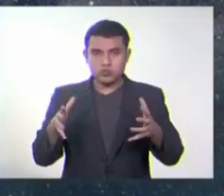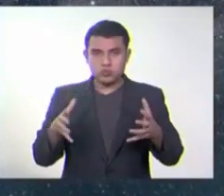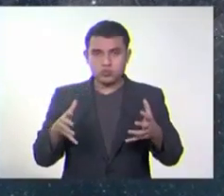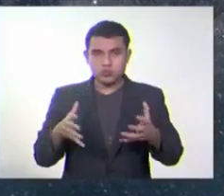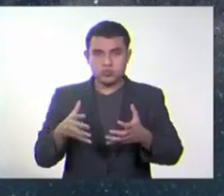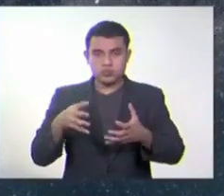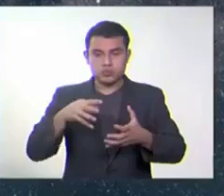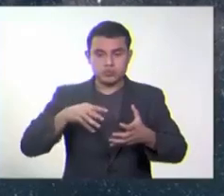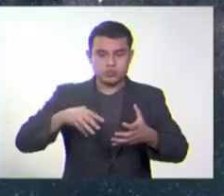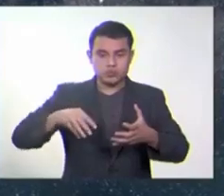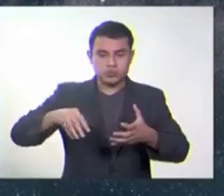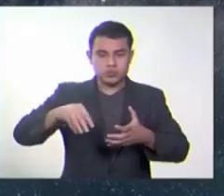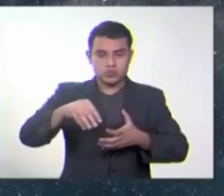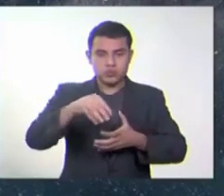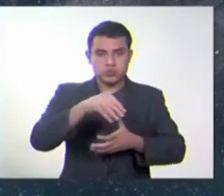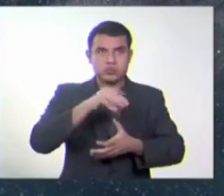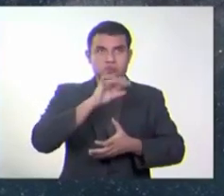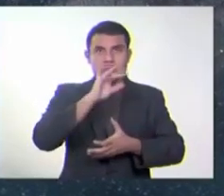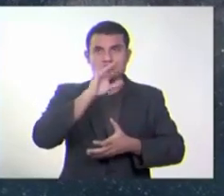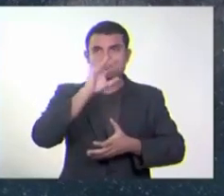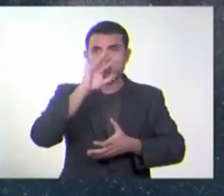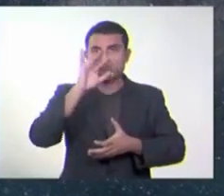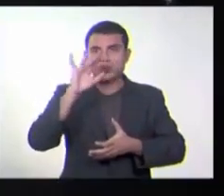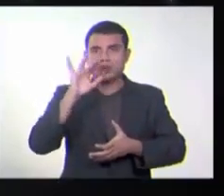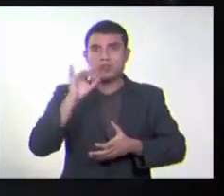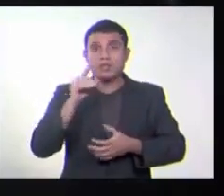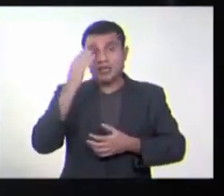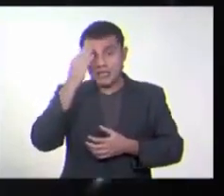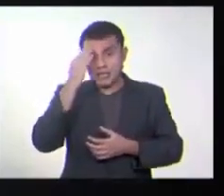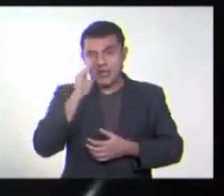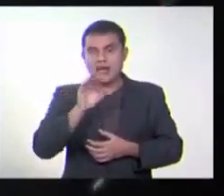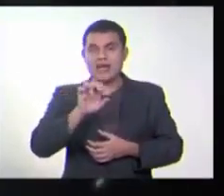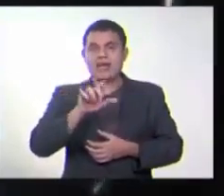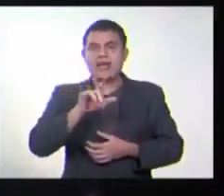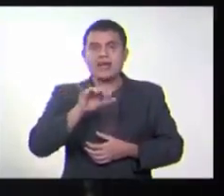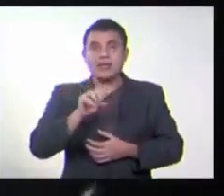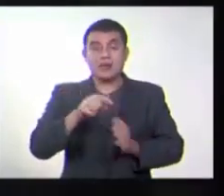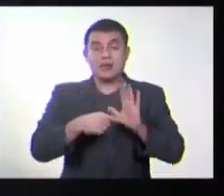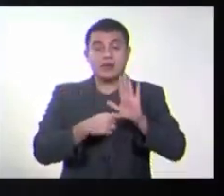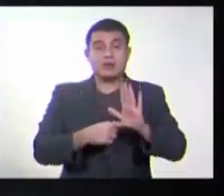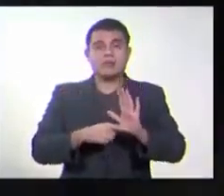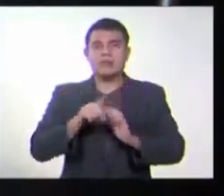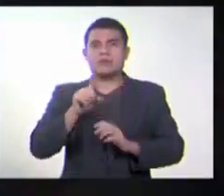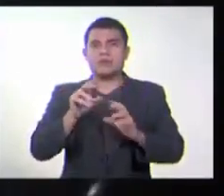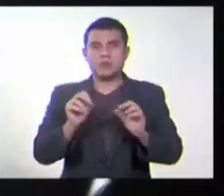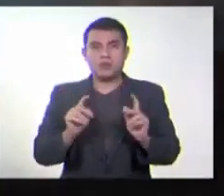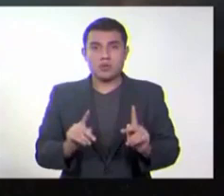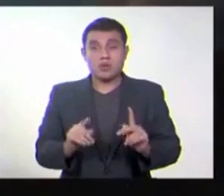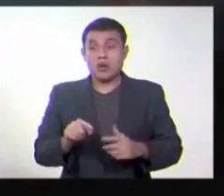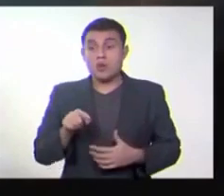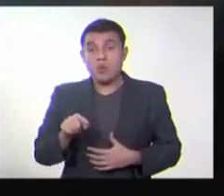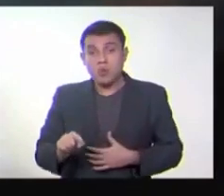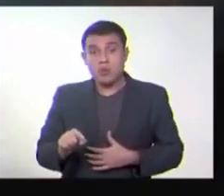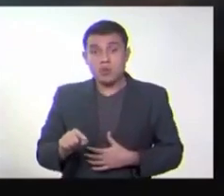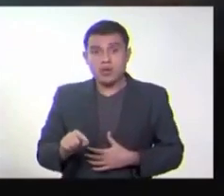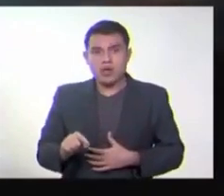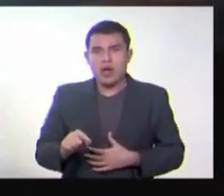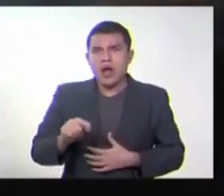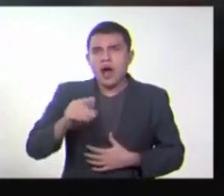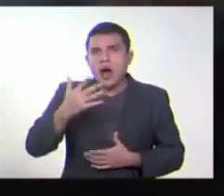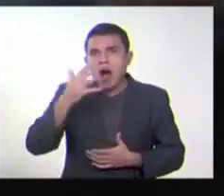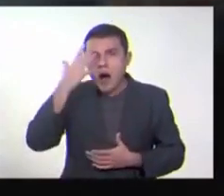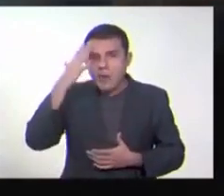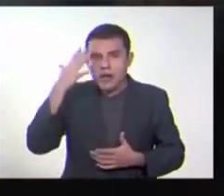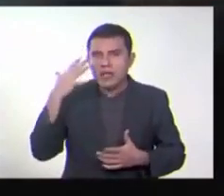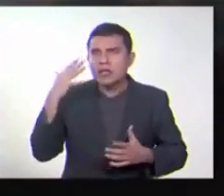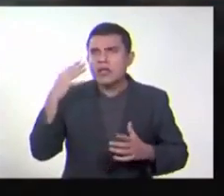cuál es? Se trata del helio, que se reveló por primera vez como una línea amarilla brillante